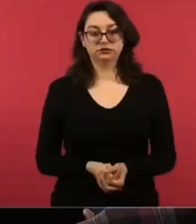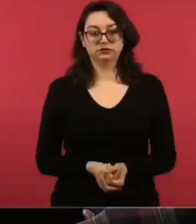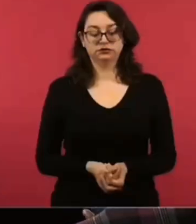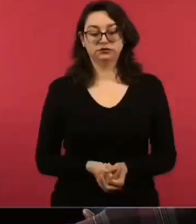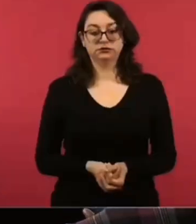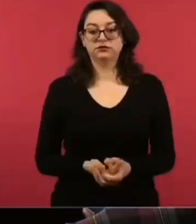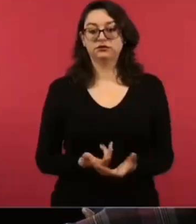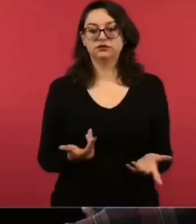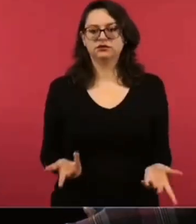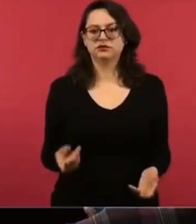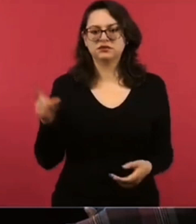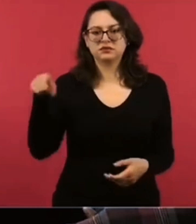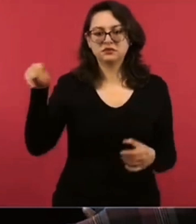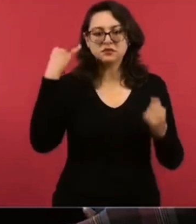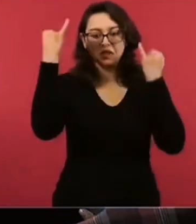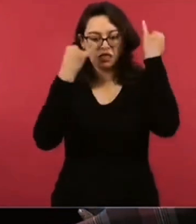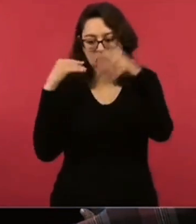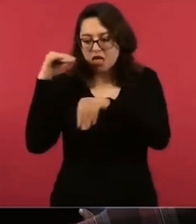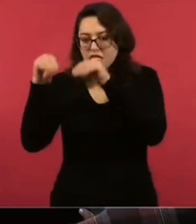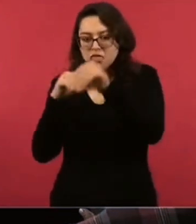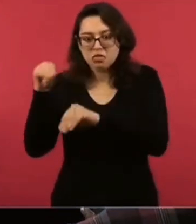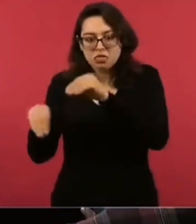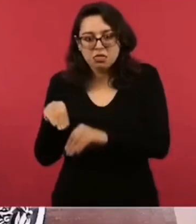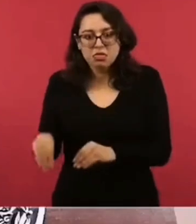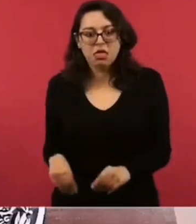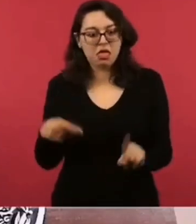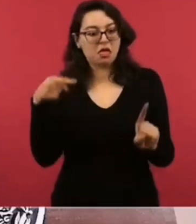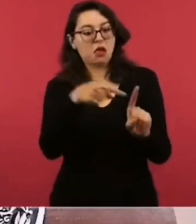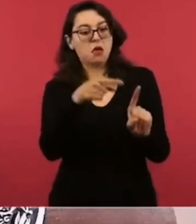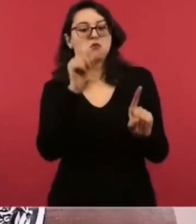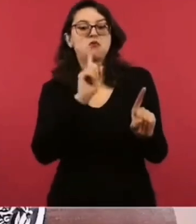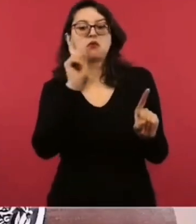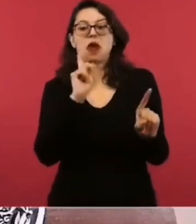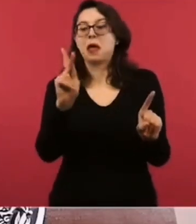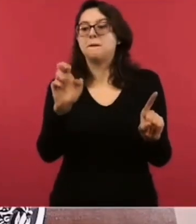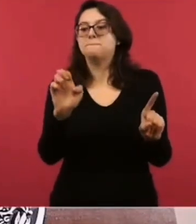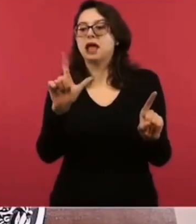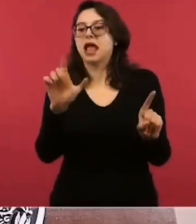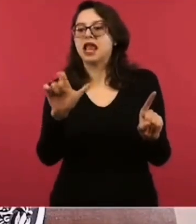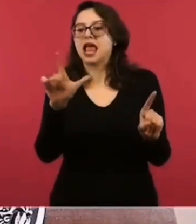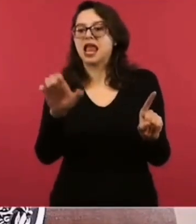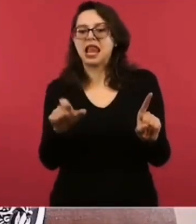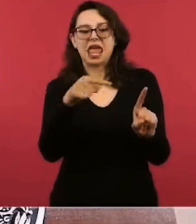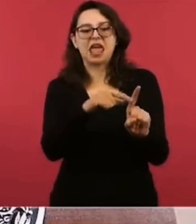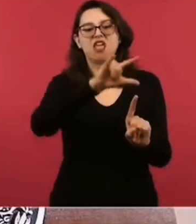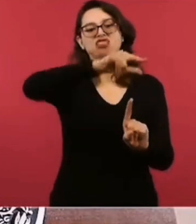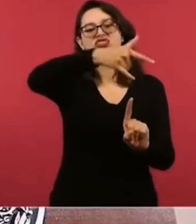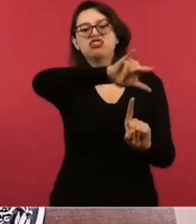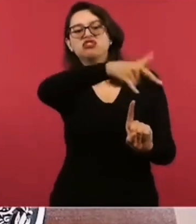Es un pelele, un títere, una empleada de la oligarquía,